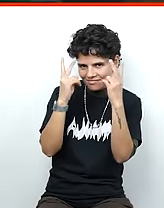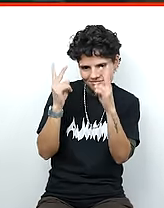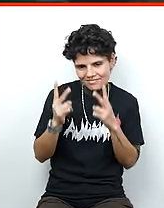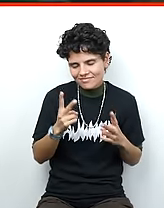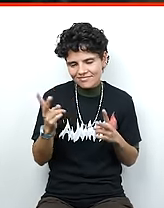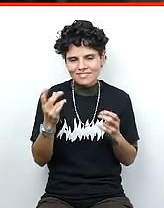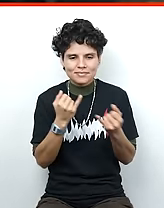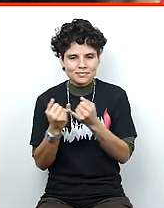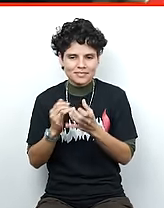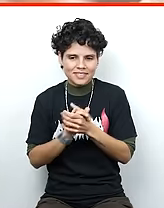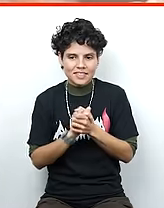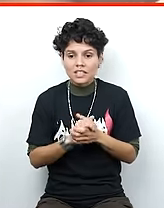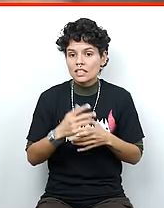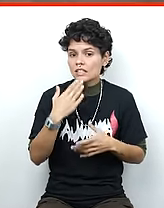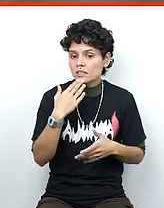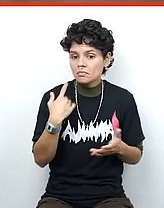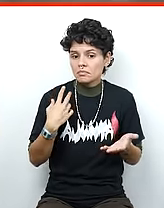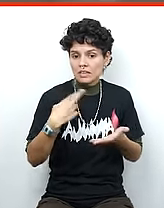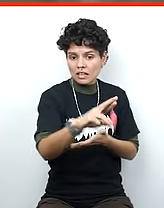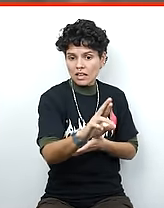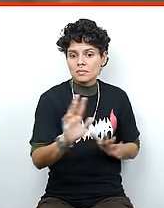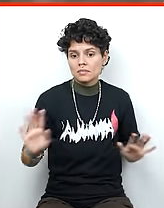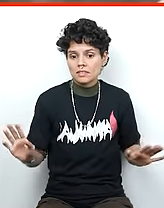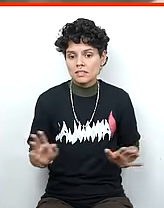Ya, ¿y le metiste un dedo? ¿Cómo fue?